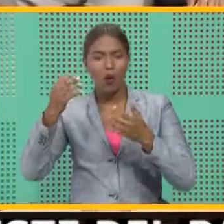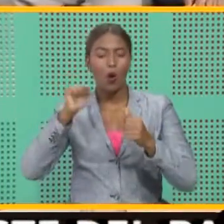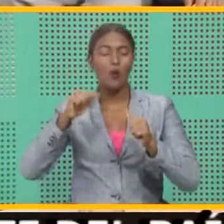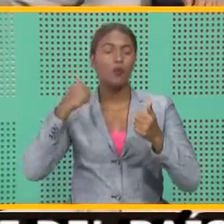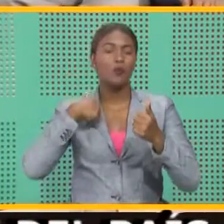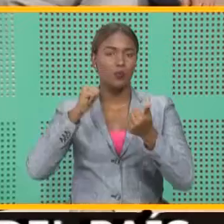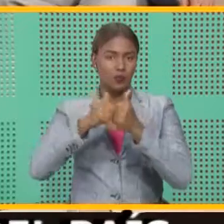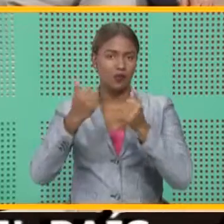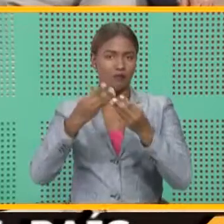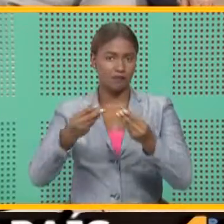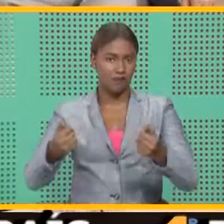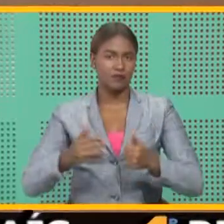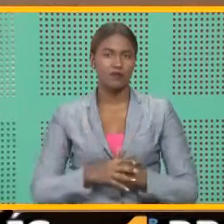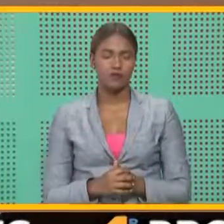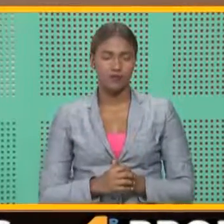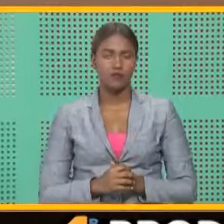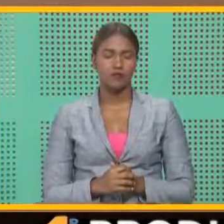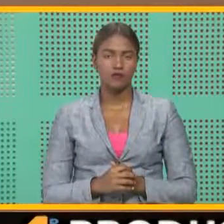resolver esto.